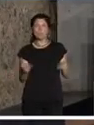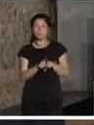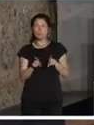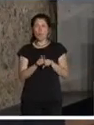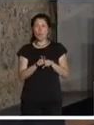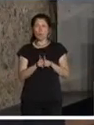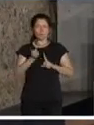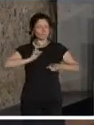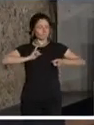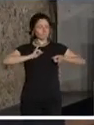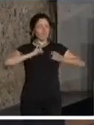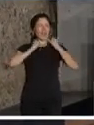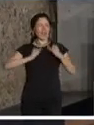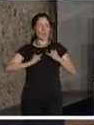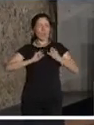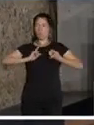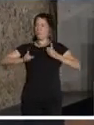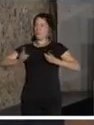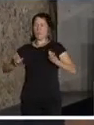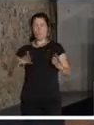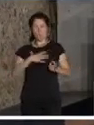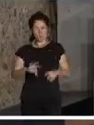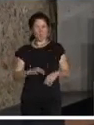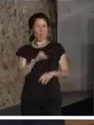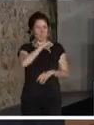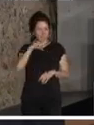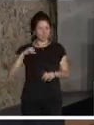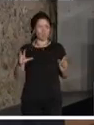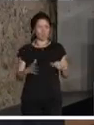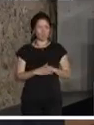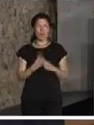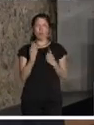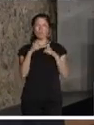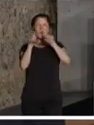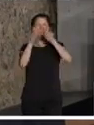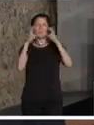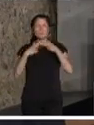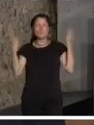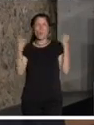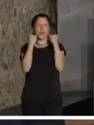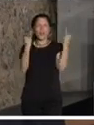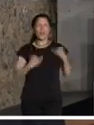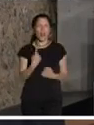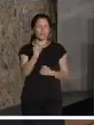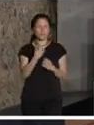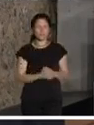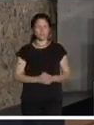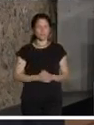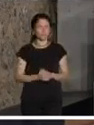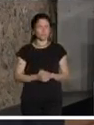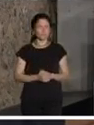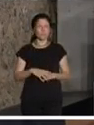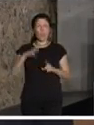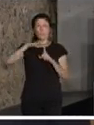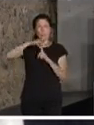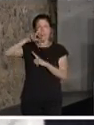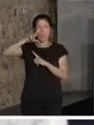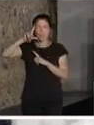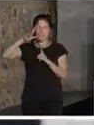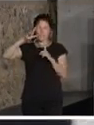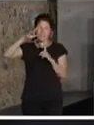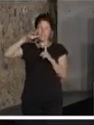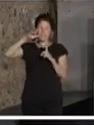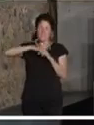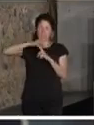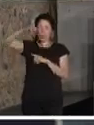soberana en energía necesitamos una empresa pública de energía que abarate la factura de la luz